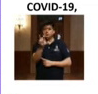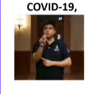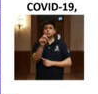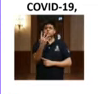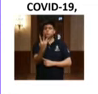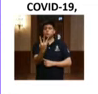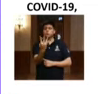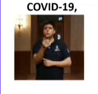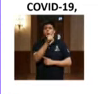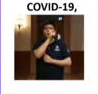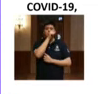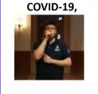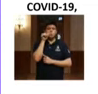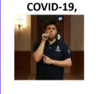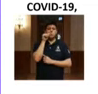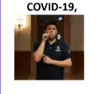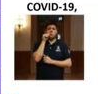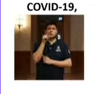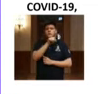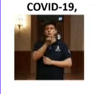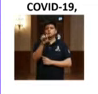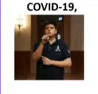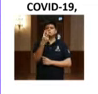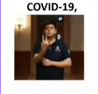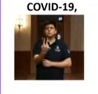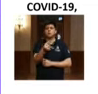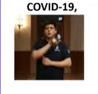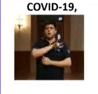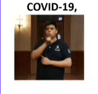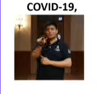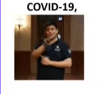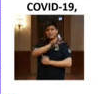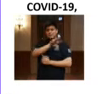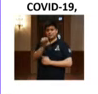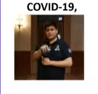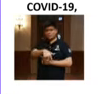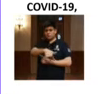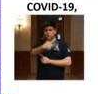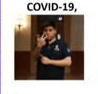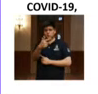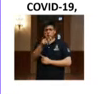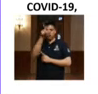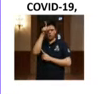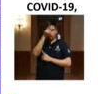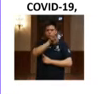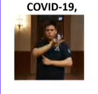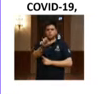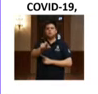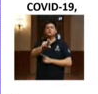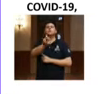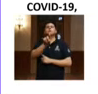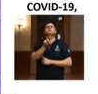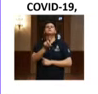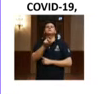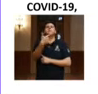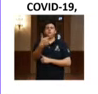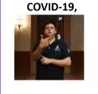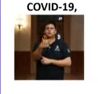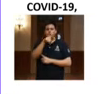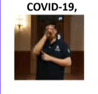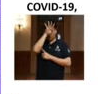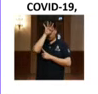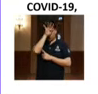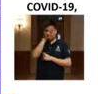134, Juárez con 162, Apodaca 313, Guadalupe 437 y Monterrey